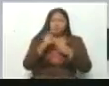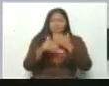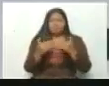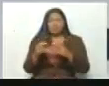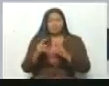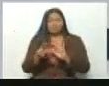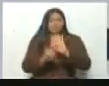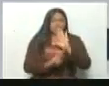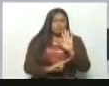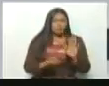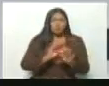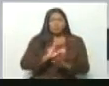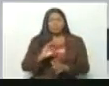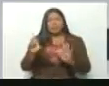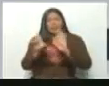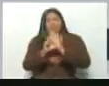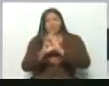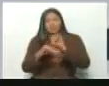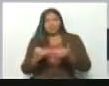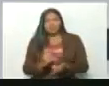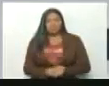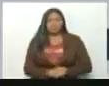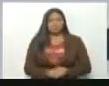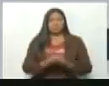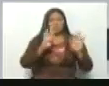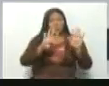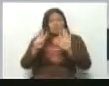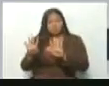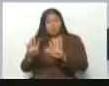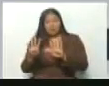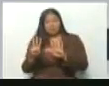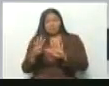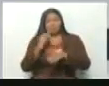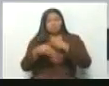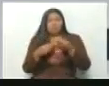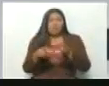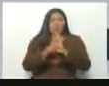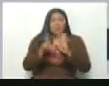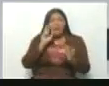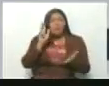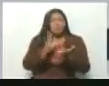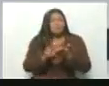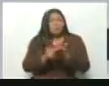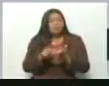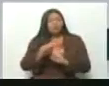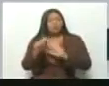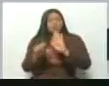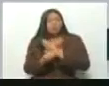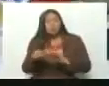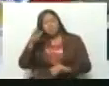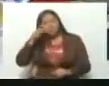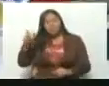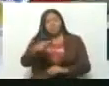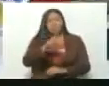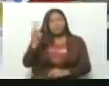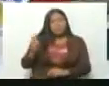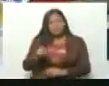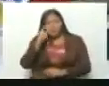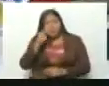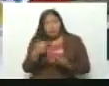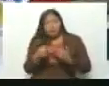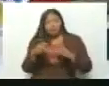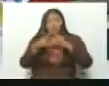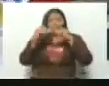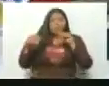debían todas las leyes. En el 99, quise decir. En el 99 fue aprobada esa constitución por el pueblo venezolano y todas las